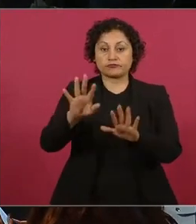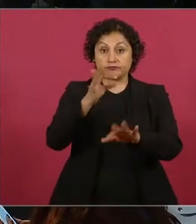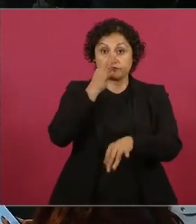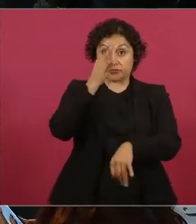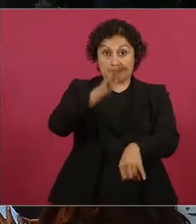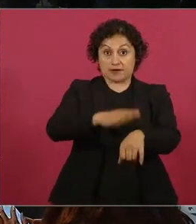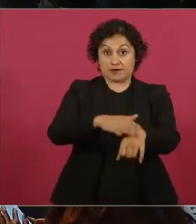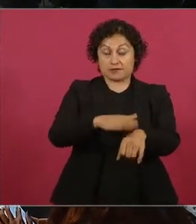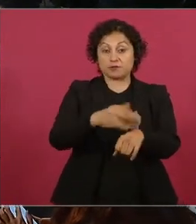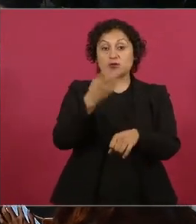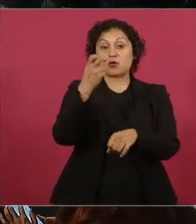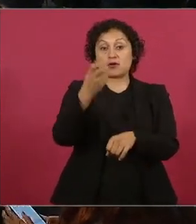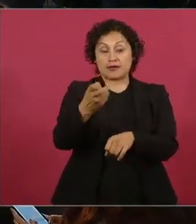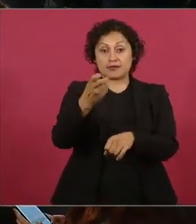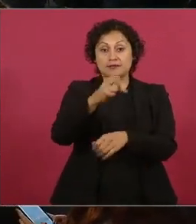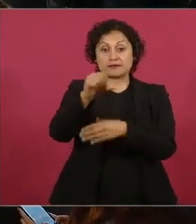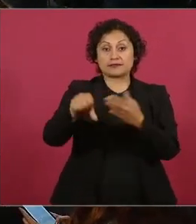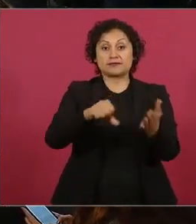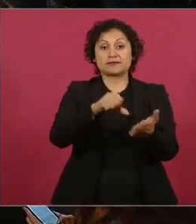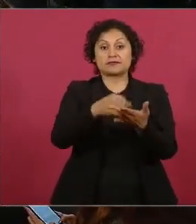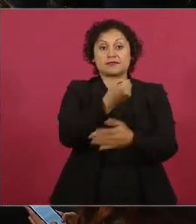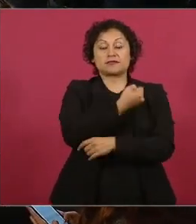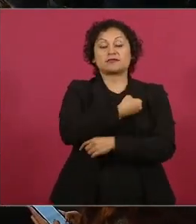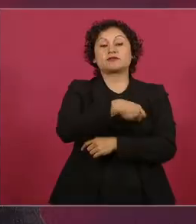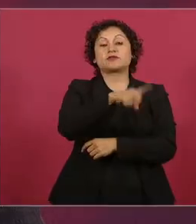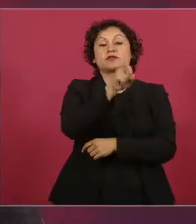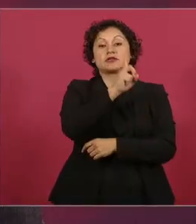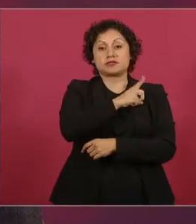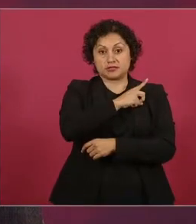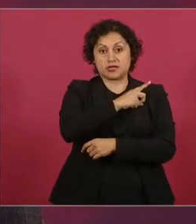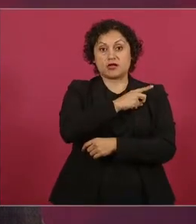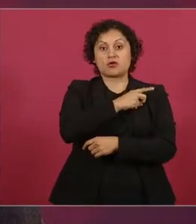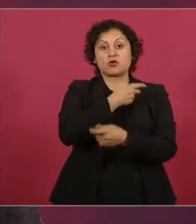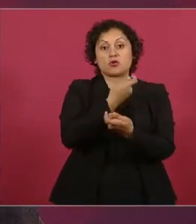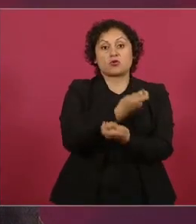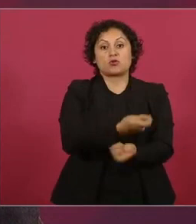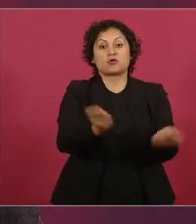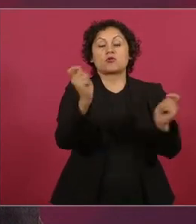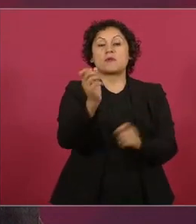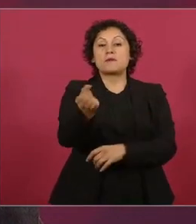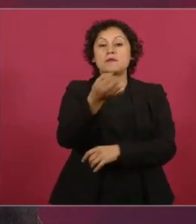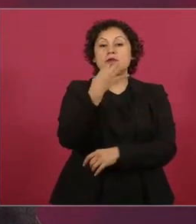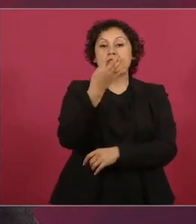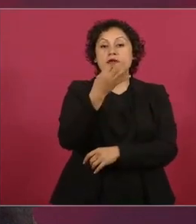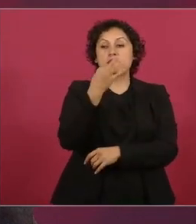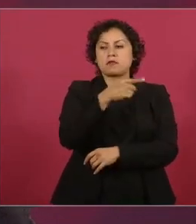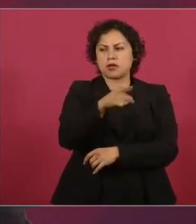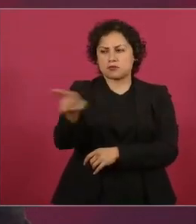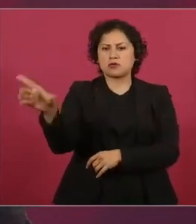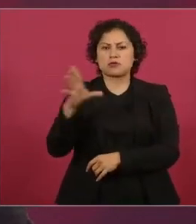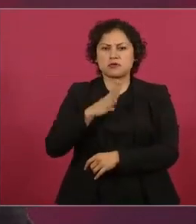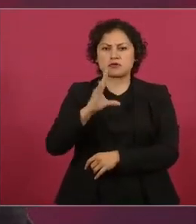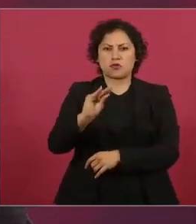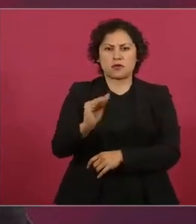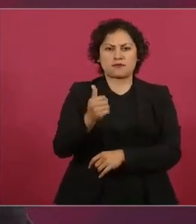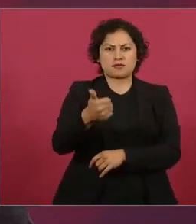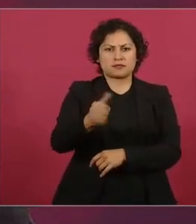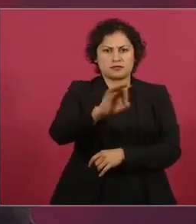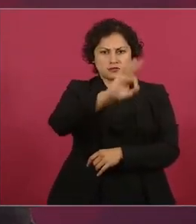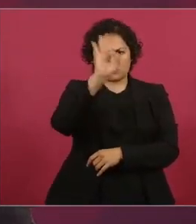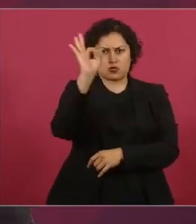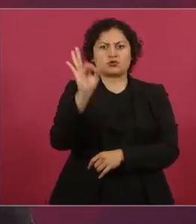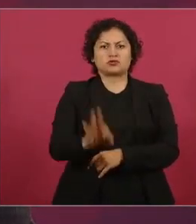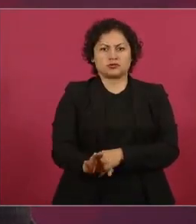salud el abasto de medicamentos es del 96% en las 62 de las